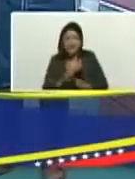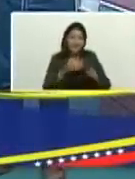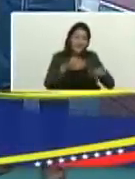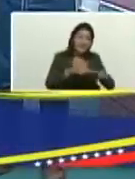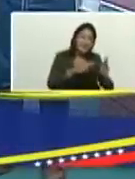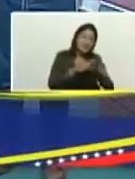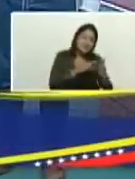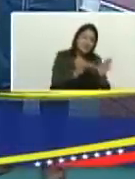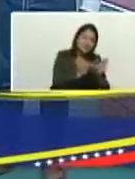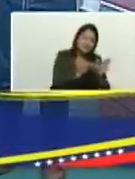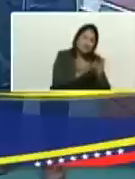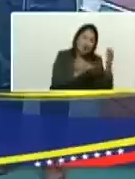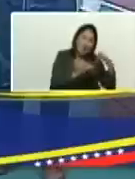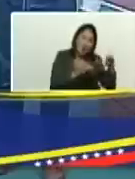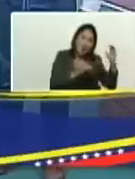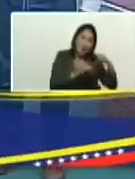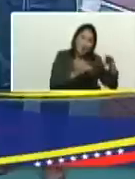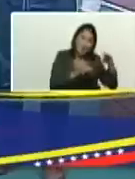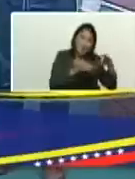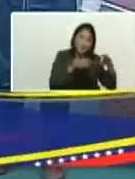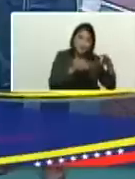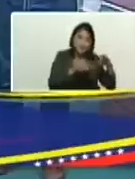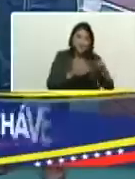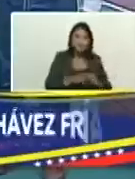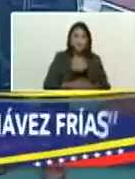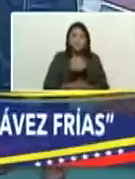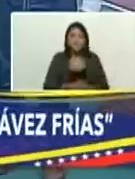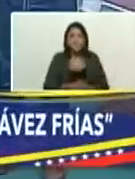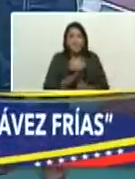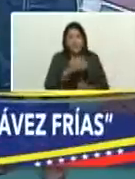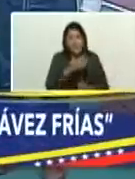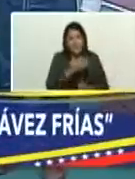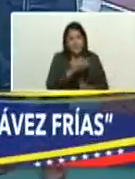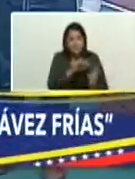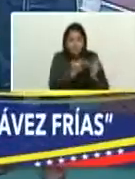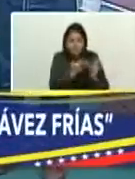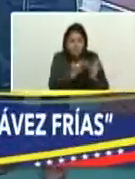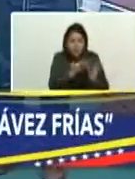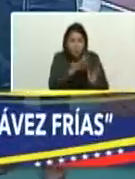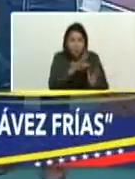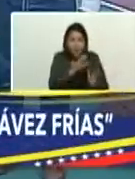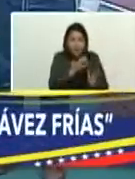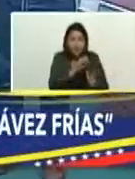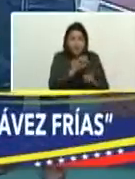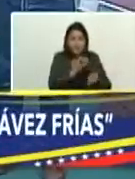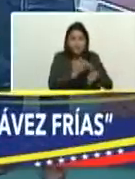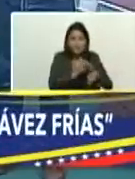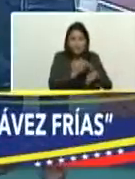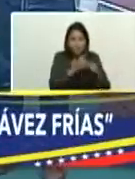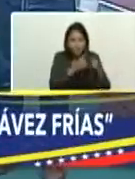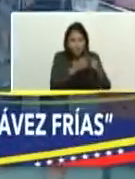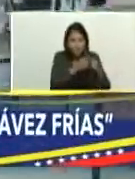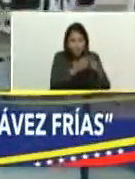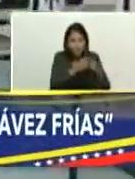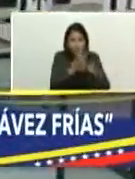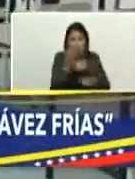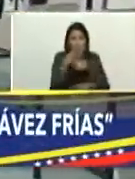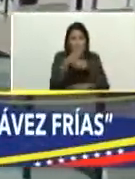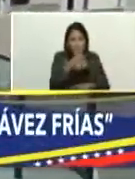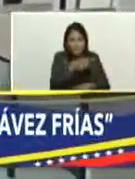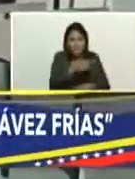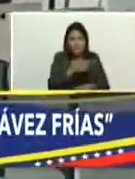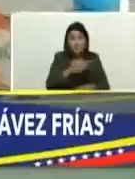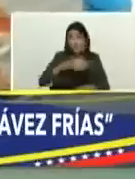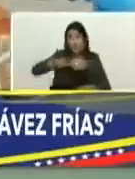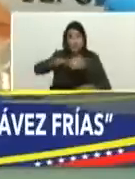unos 20 minutos de San Cristóbal y unos 40 minutos de la frontera con Colombia. Bueno, como usted lo ha dicho, bueno, felices, felices